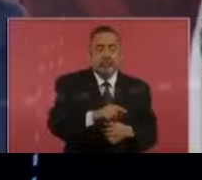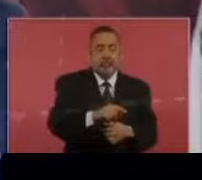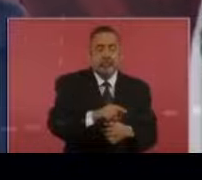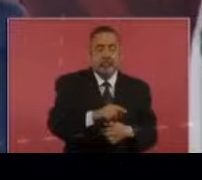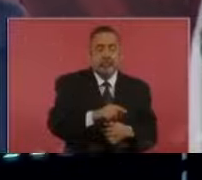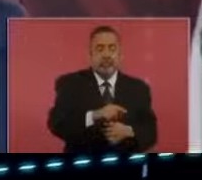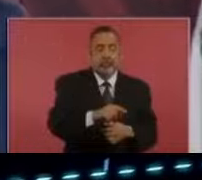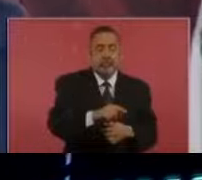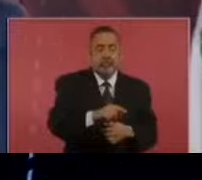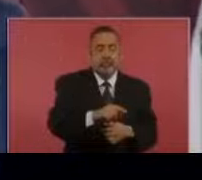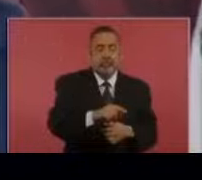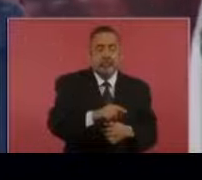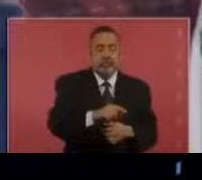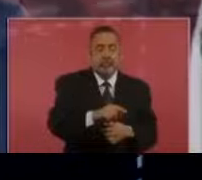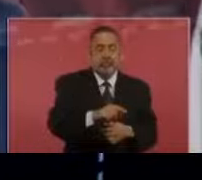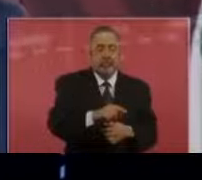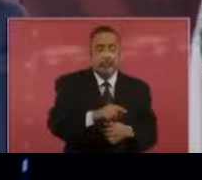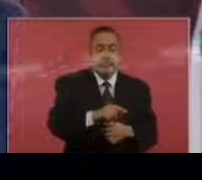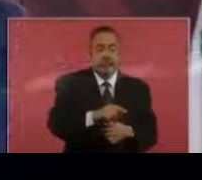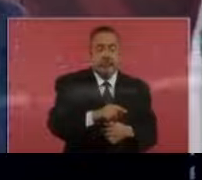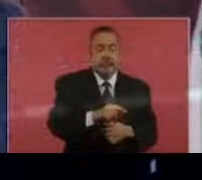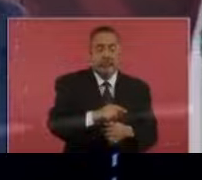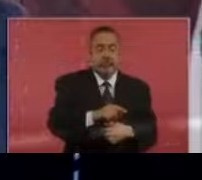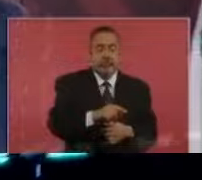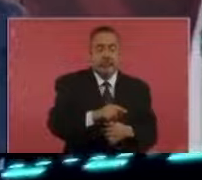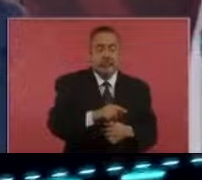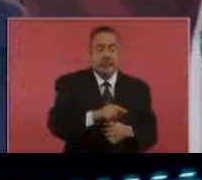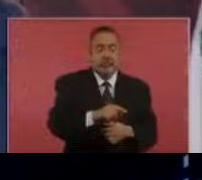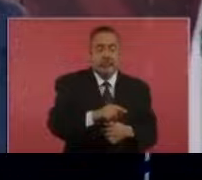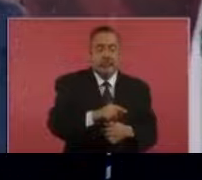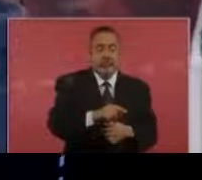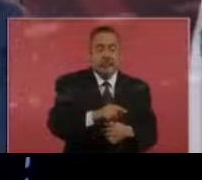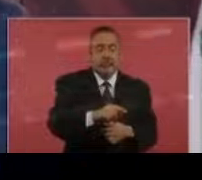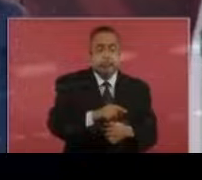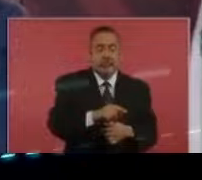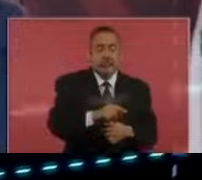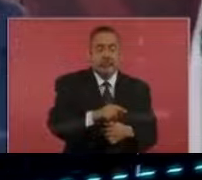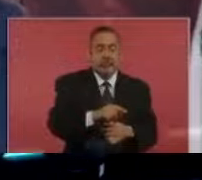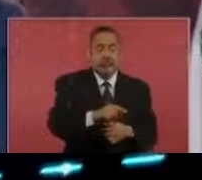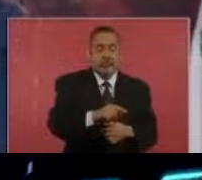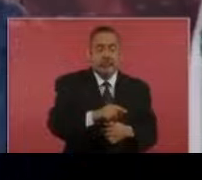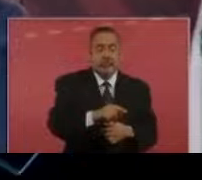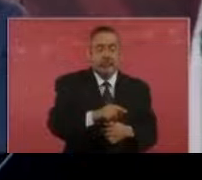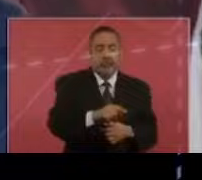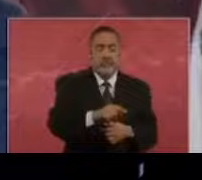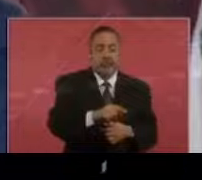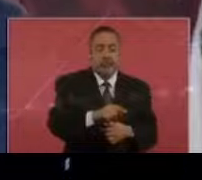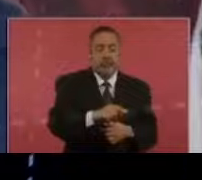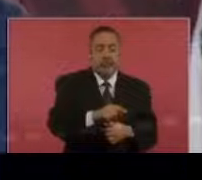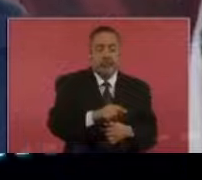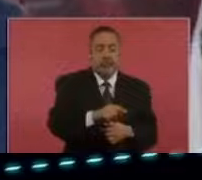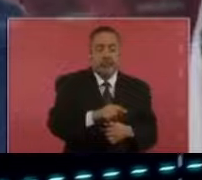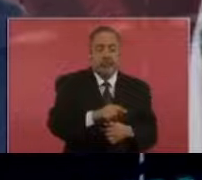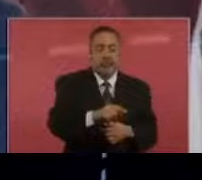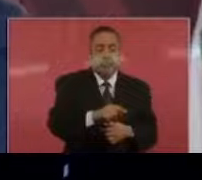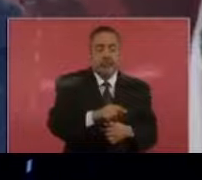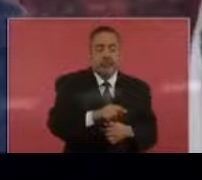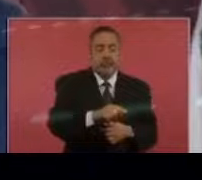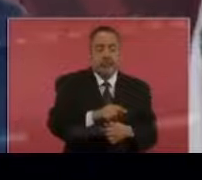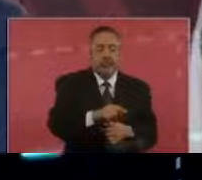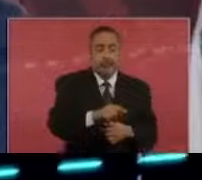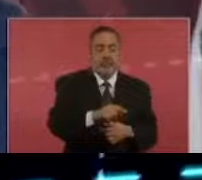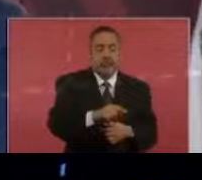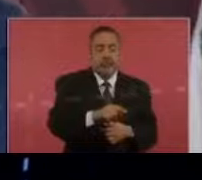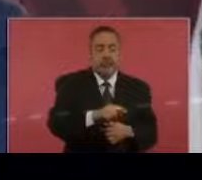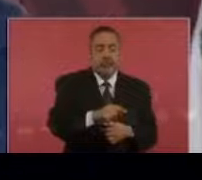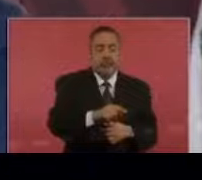las Afores y quiénes son dueños de las Afores hay una lista en el artículo de conectando bienestar de hoy se los compartía lo pueden ir a